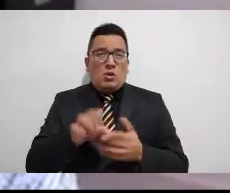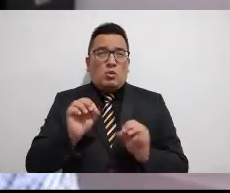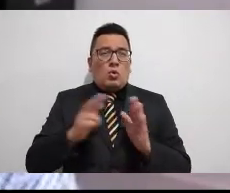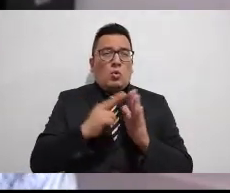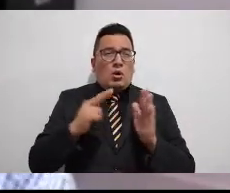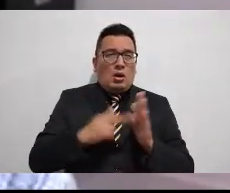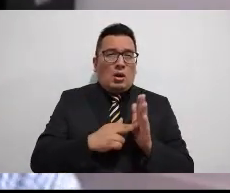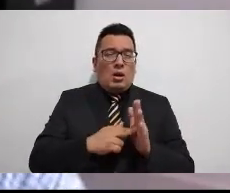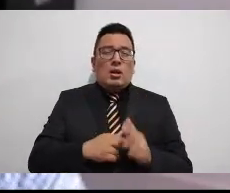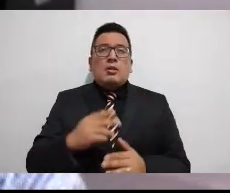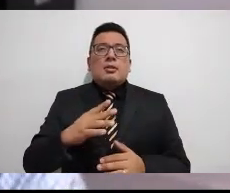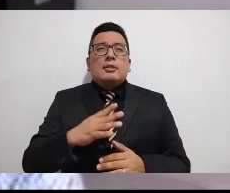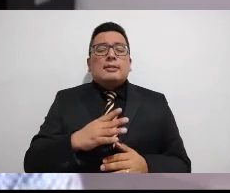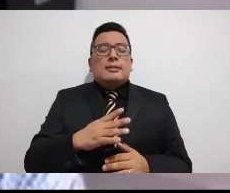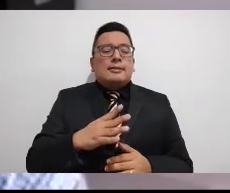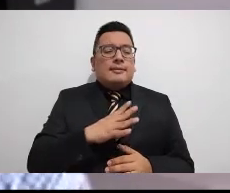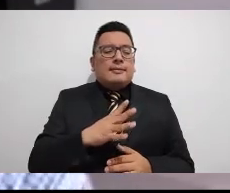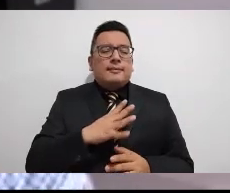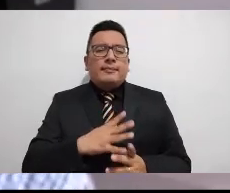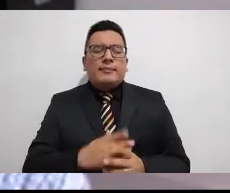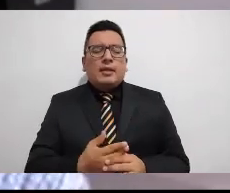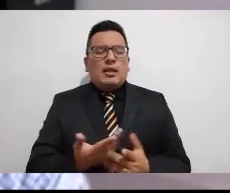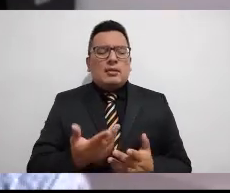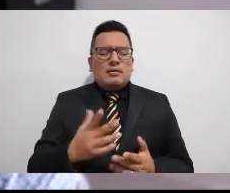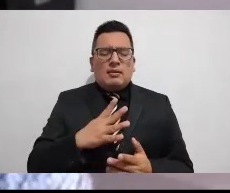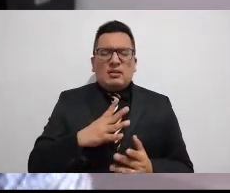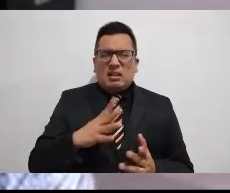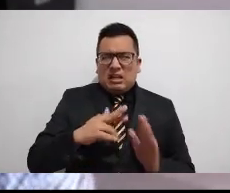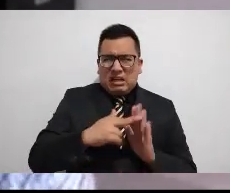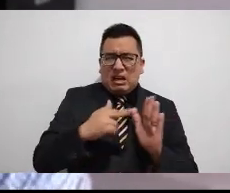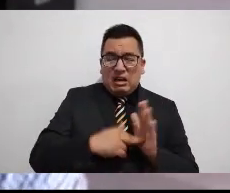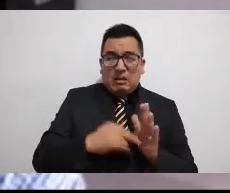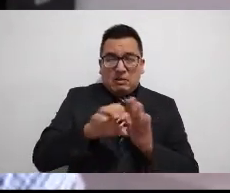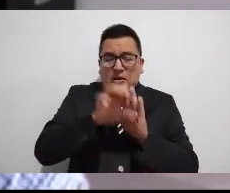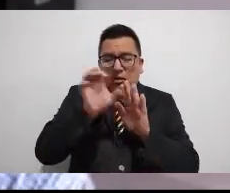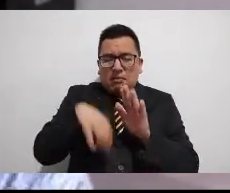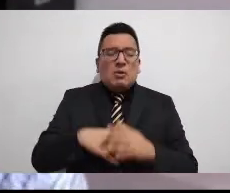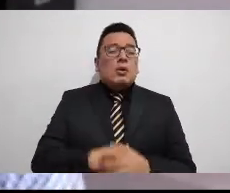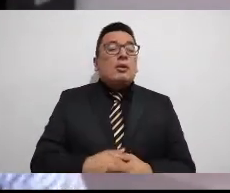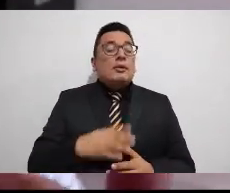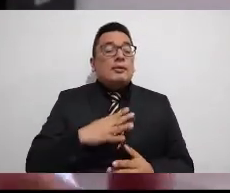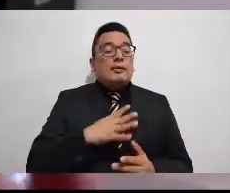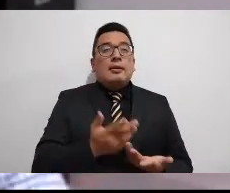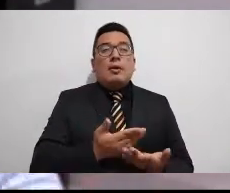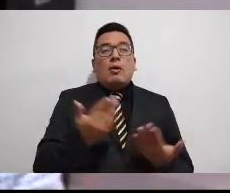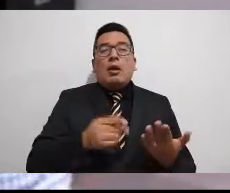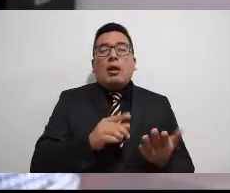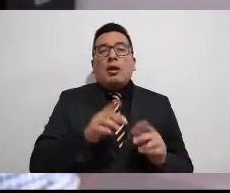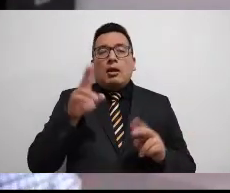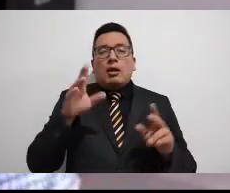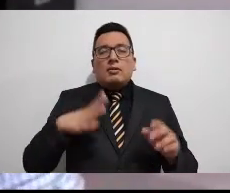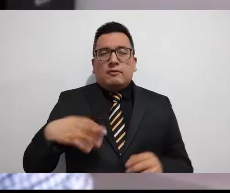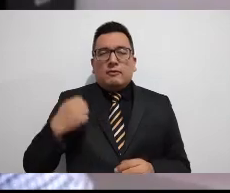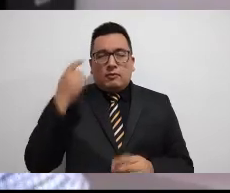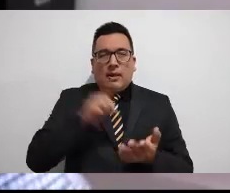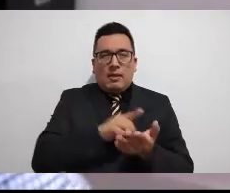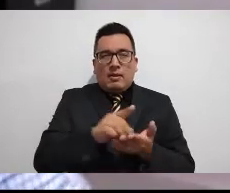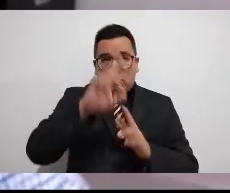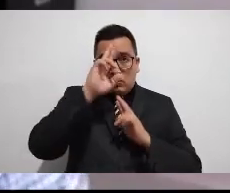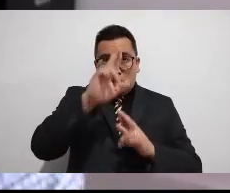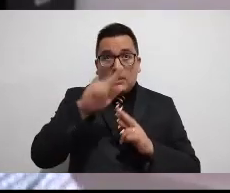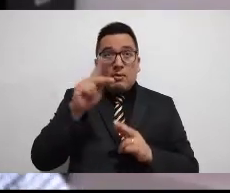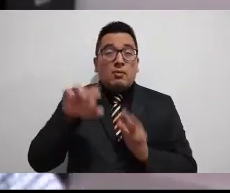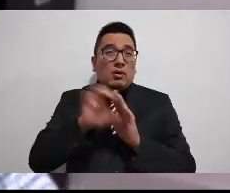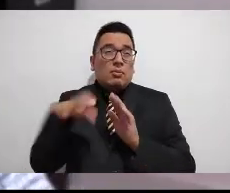que normalmente la gente conoce como sistemas de usos y costumbres, dado que no es el tema legal, pero ¿consideras que hay tensión, digamos, estos problemas en